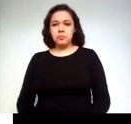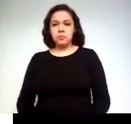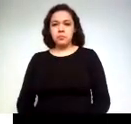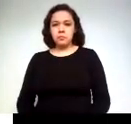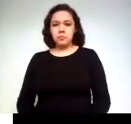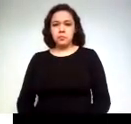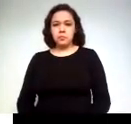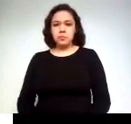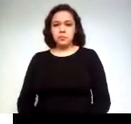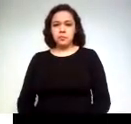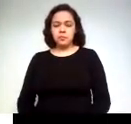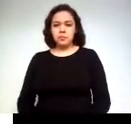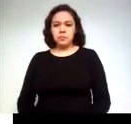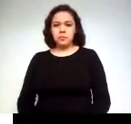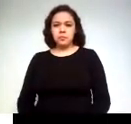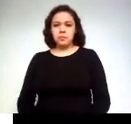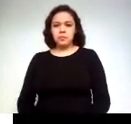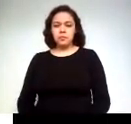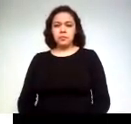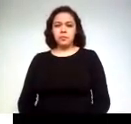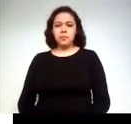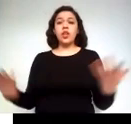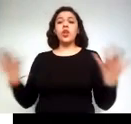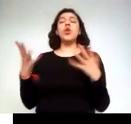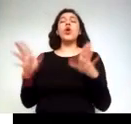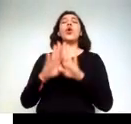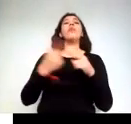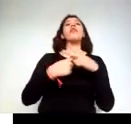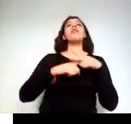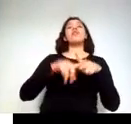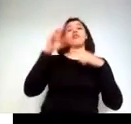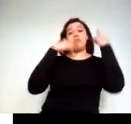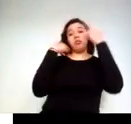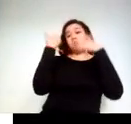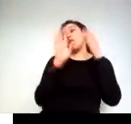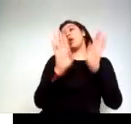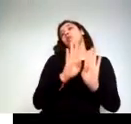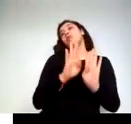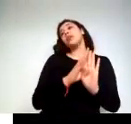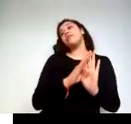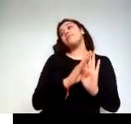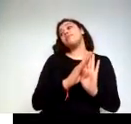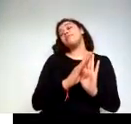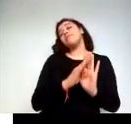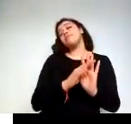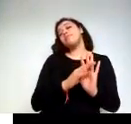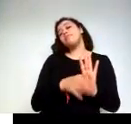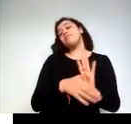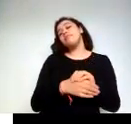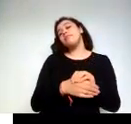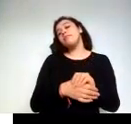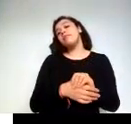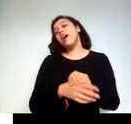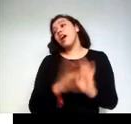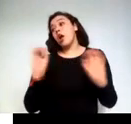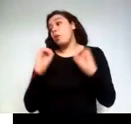puede detonar esa revisión? Pues puede ser simple sorteo, es decir, ganarse la rifa y